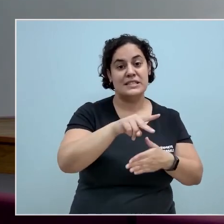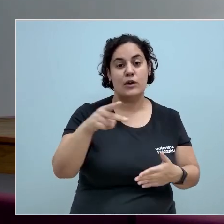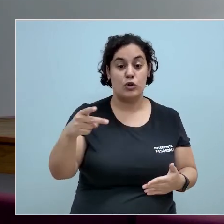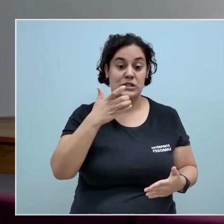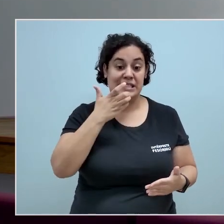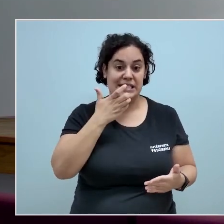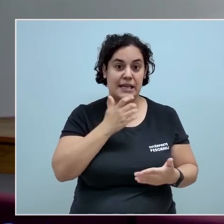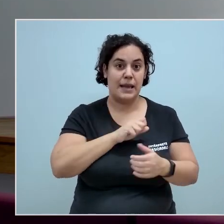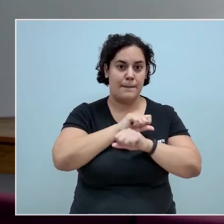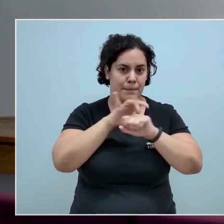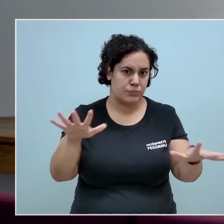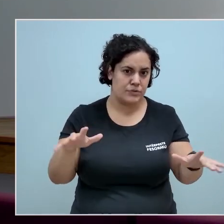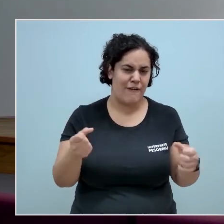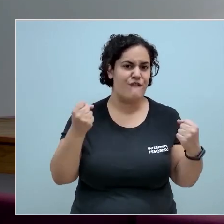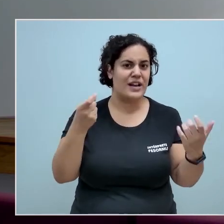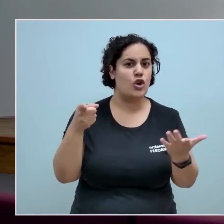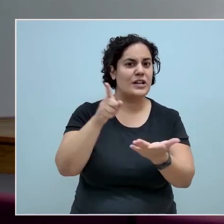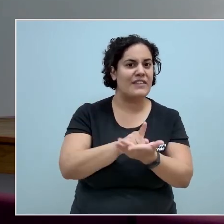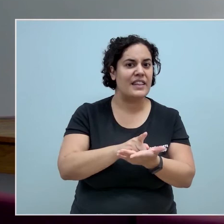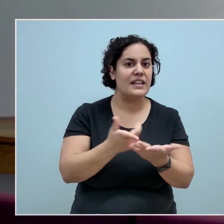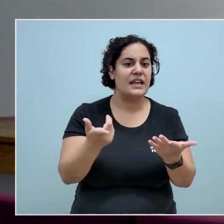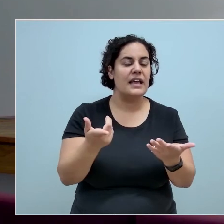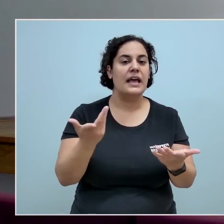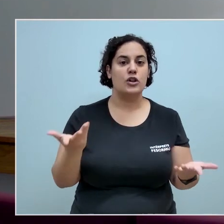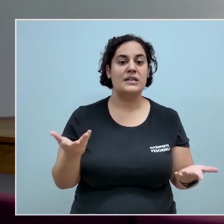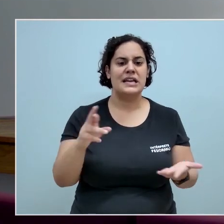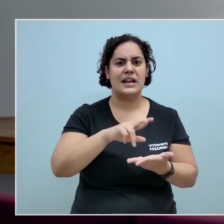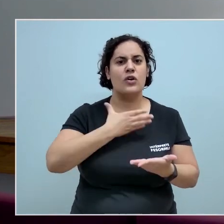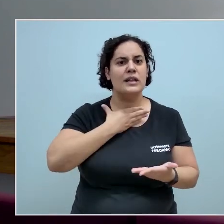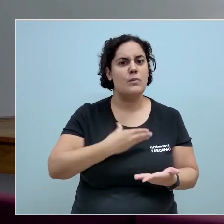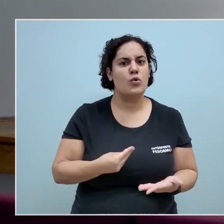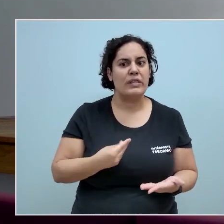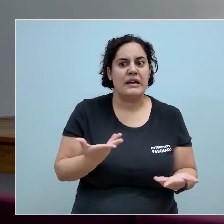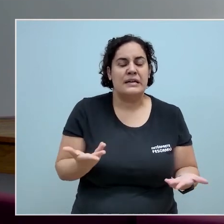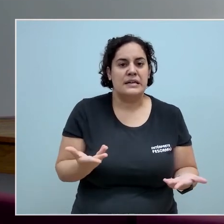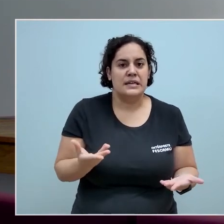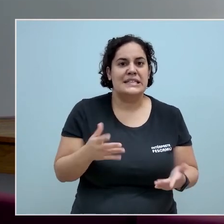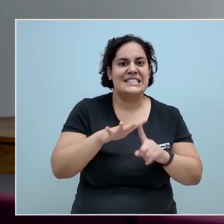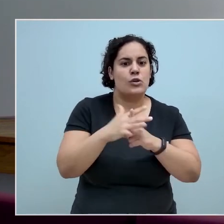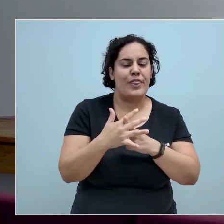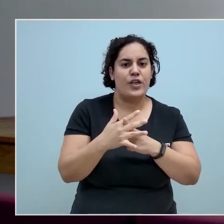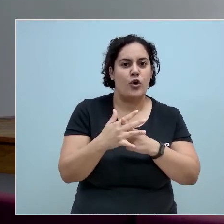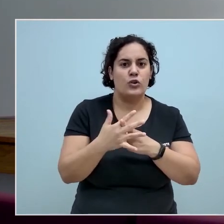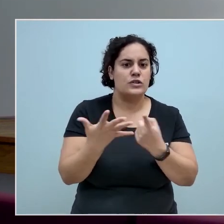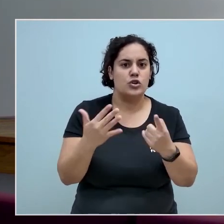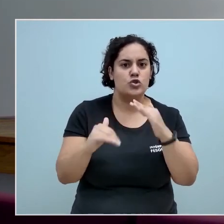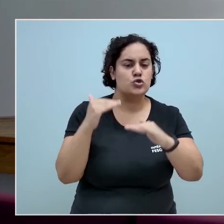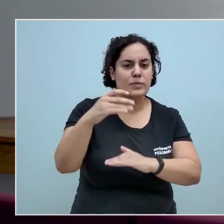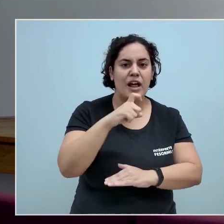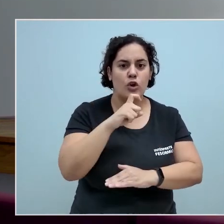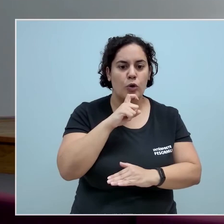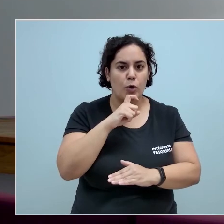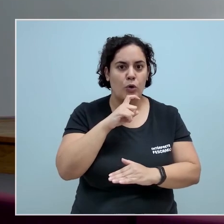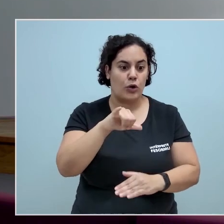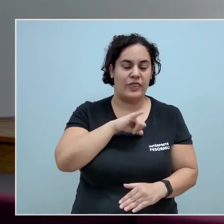segunda oleada, colapso hospitalario y tal, ¿a qué se enfrentaría la región de Murcia? ¿Tendríamos que endeudarnos? ¿Cómo afrontaríamos todo ese gasto si el